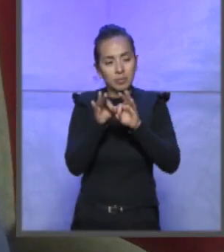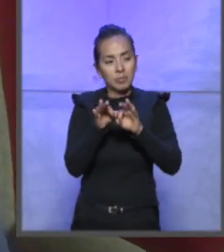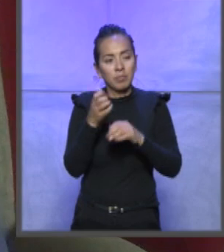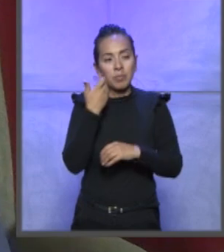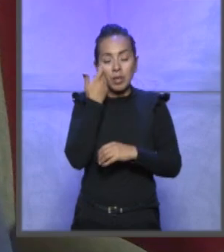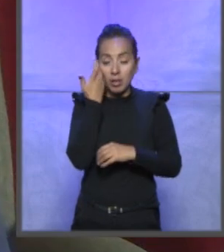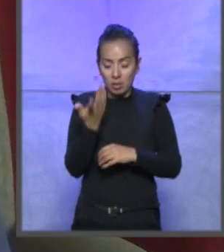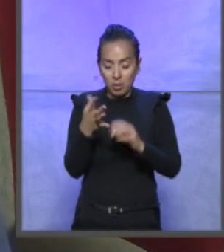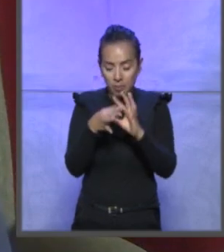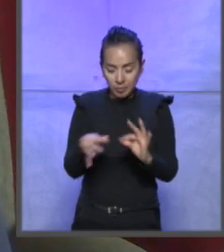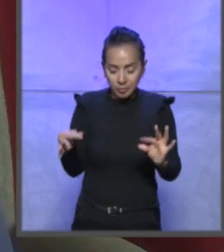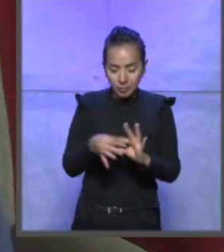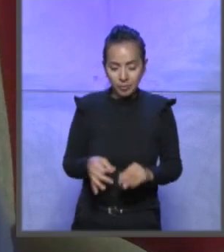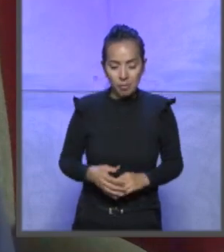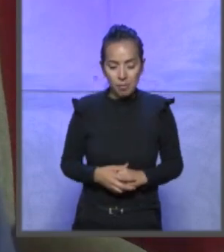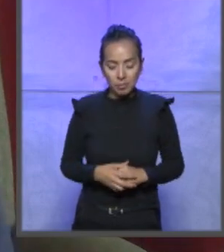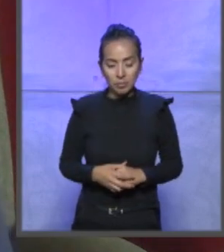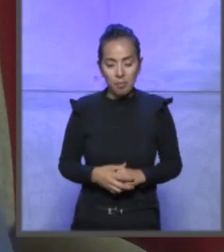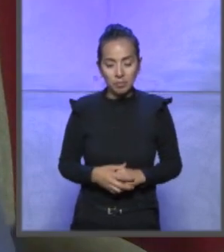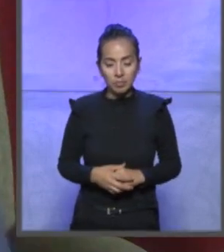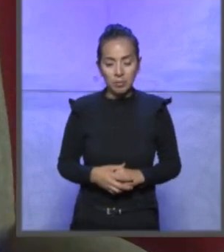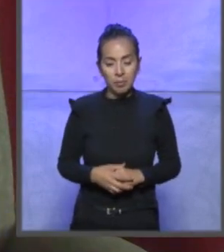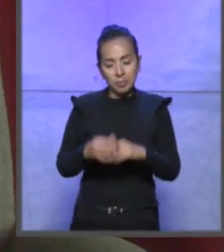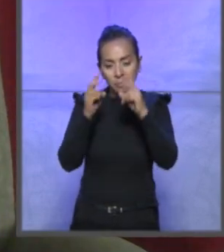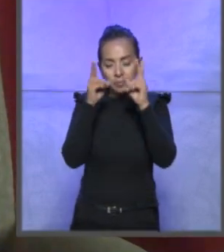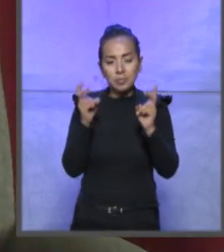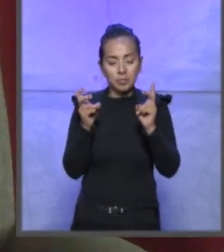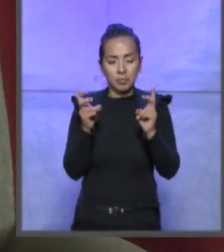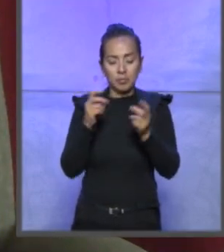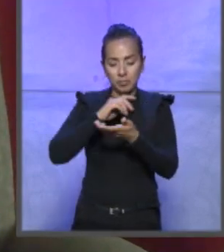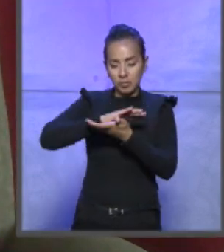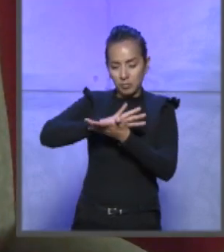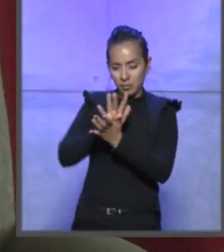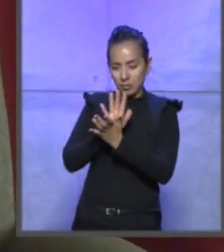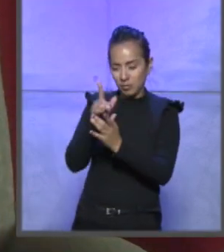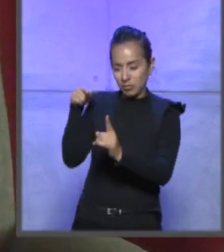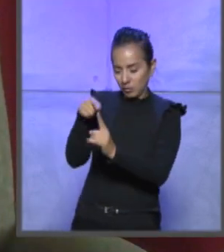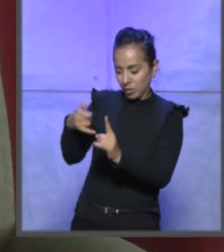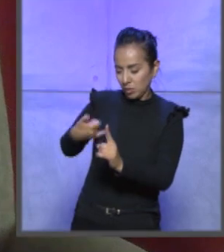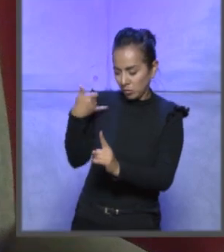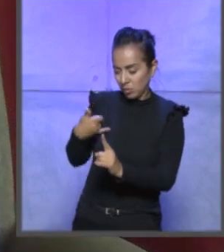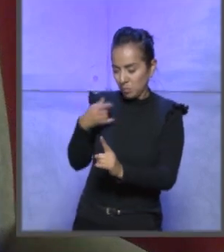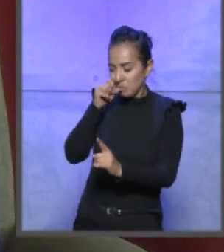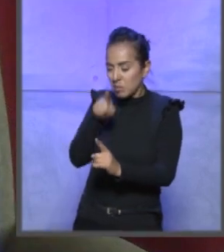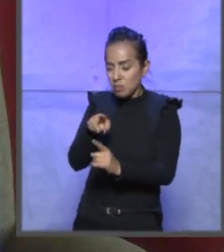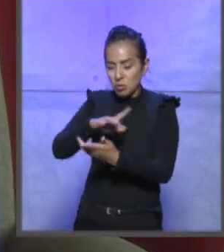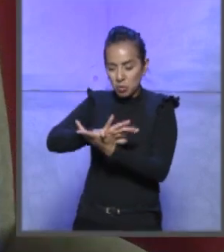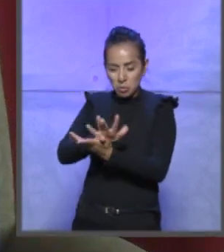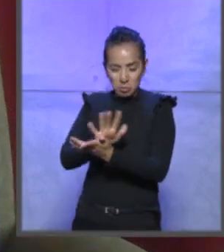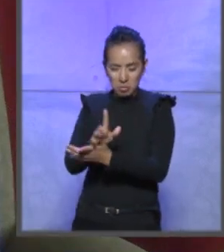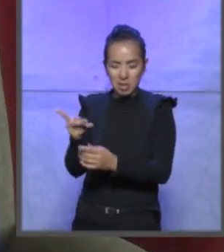importante también que quiero destacar, pues en el tema de la discriminación juvenil y de la